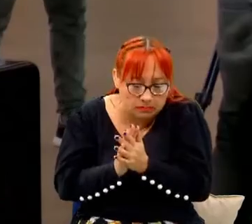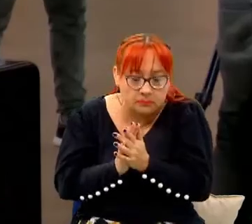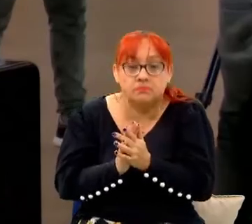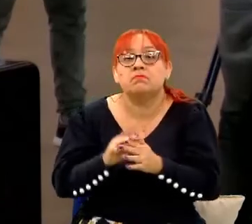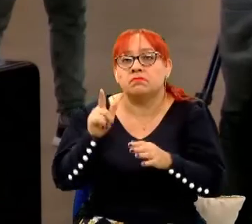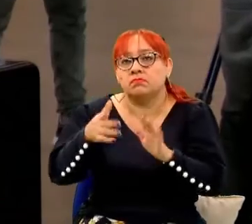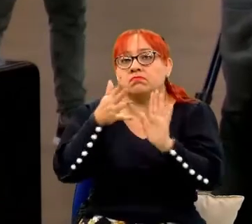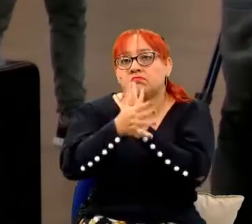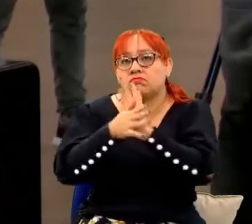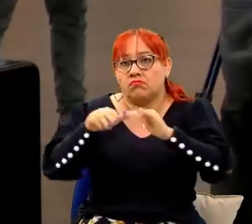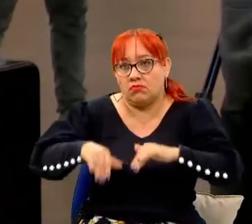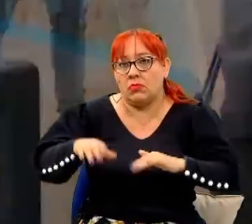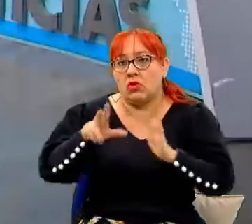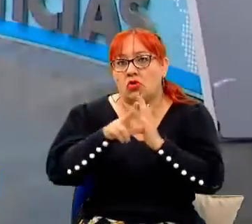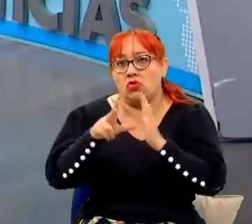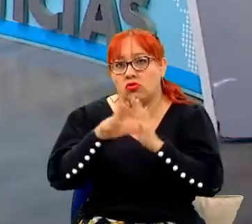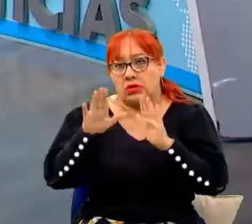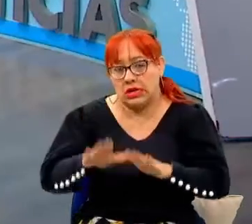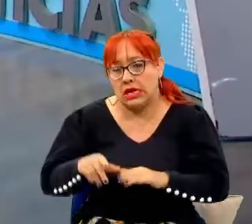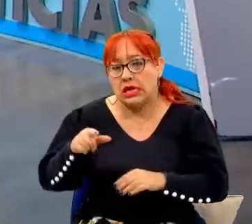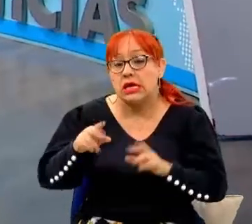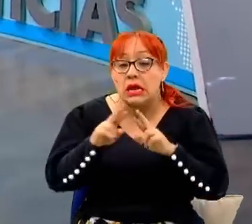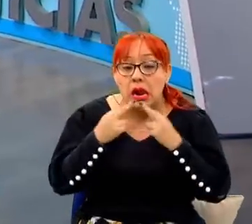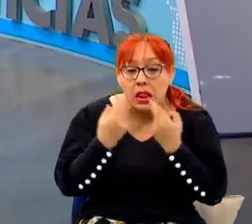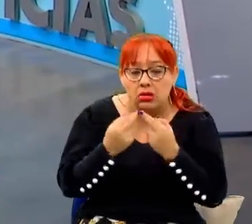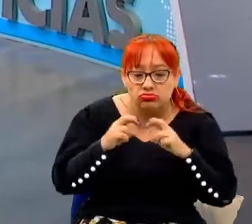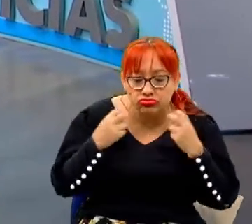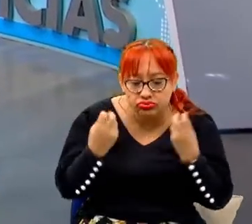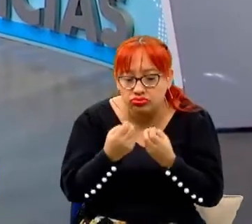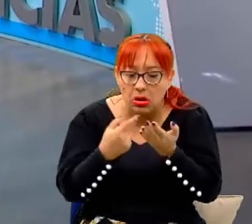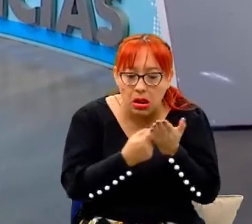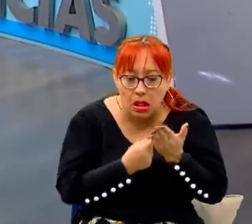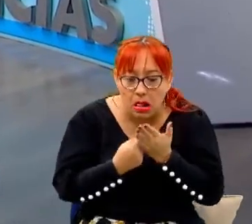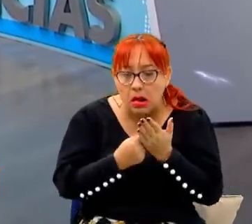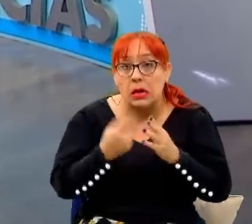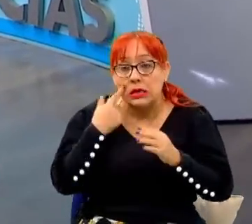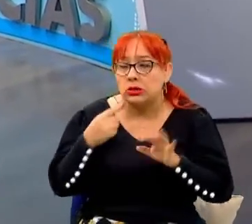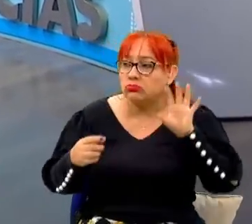tenemos desde el Hotel Casino Internacional, donde se realiza esta importante reunión